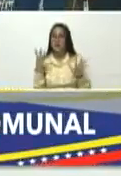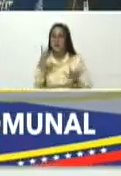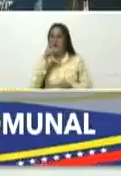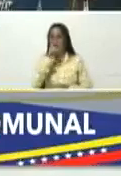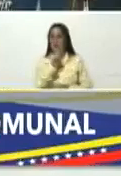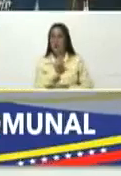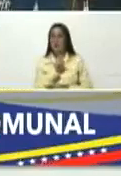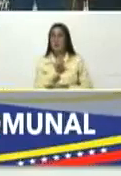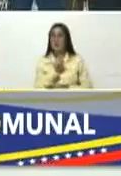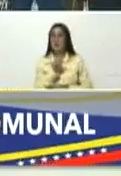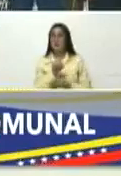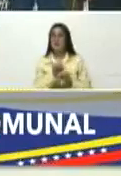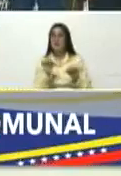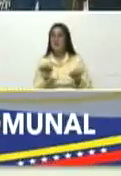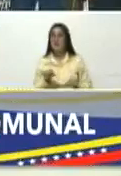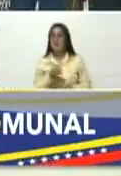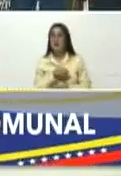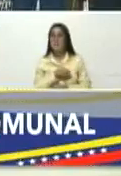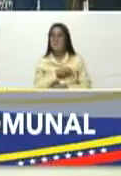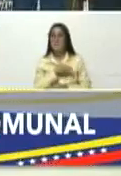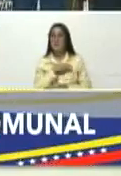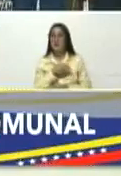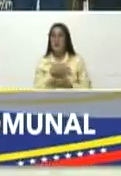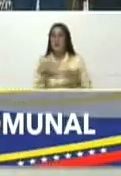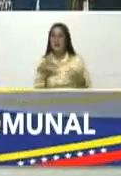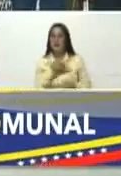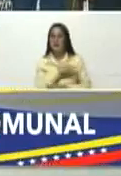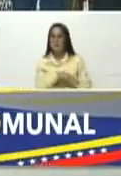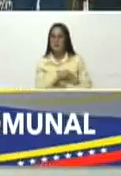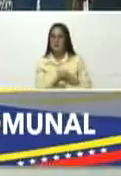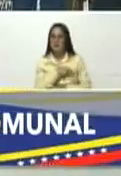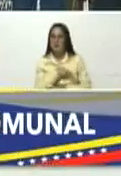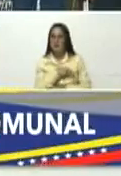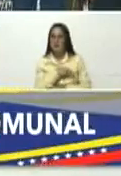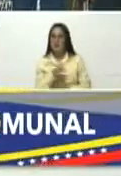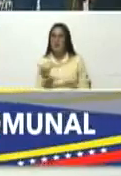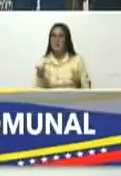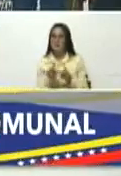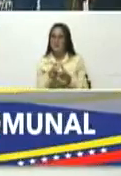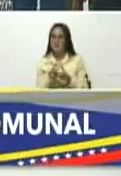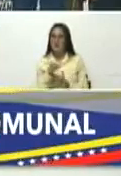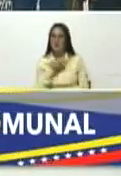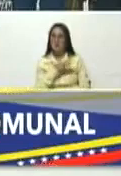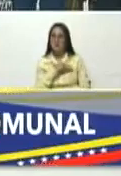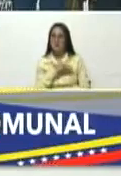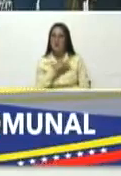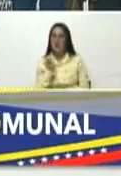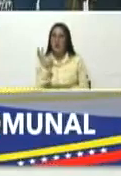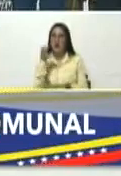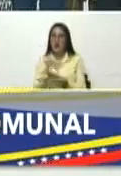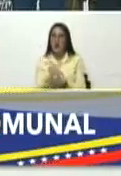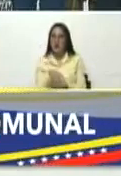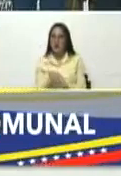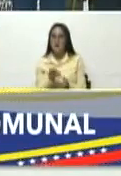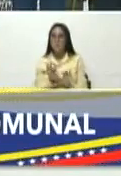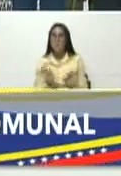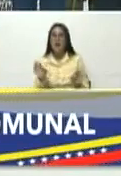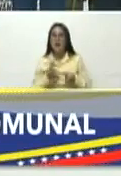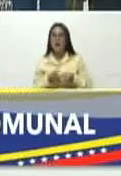9 años del sistema de misiones, grandes misiones y micromisiones. Vamos a Aragua, Palo